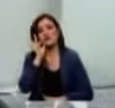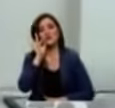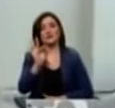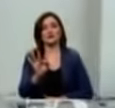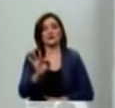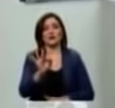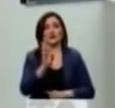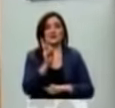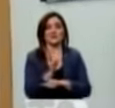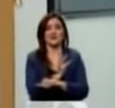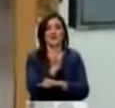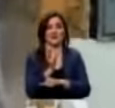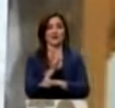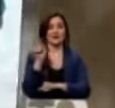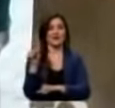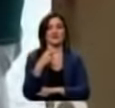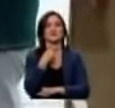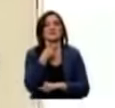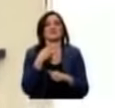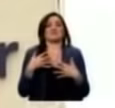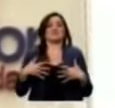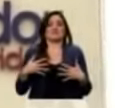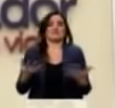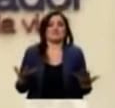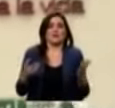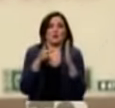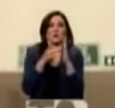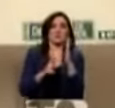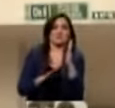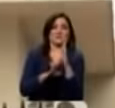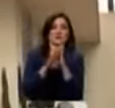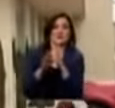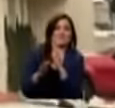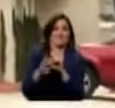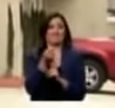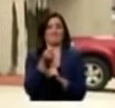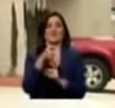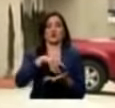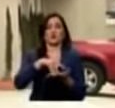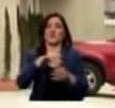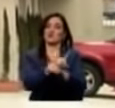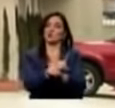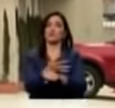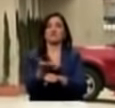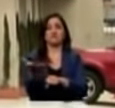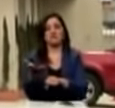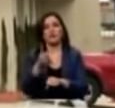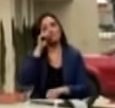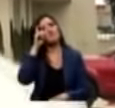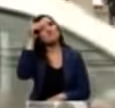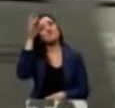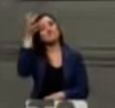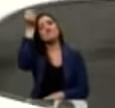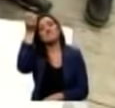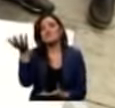examen durante 6 horas, el temor de Sebastián es no alcanzar el puntaje adecuado para estudiar medicina, la carrera de sus